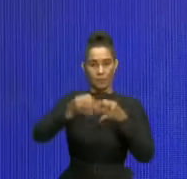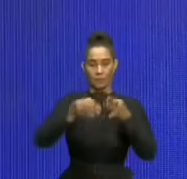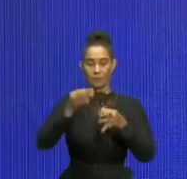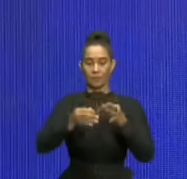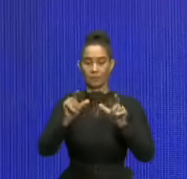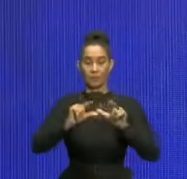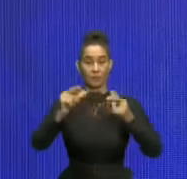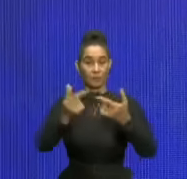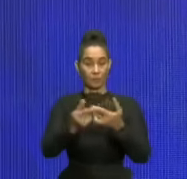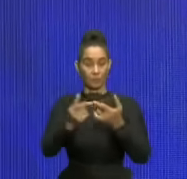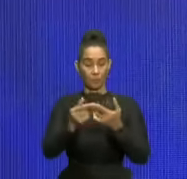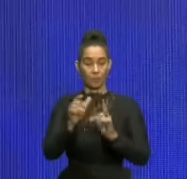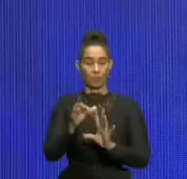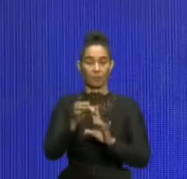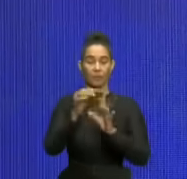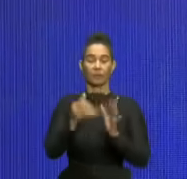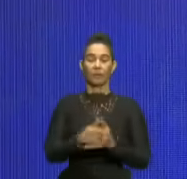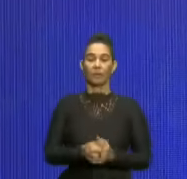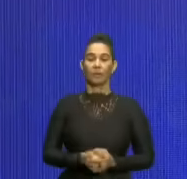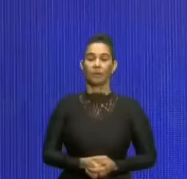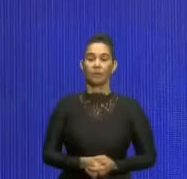estos destacados policías.